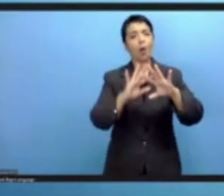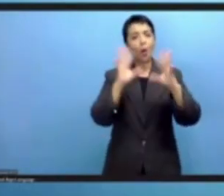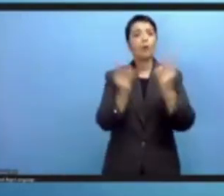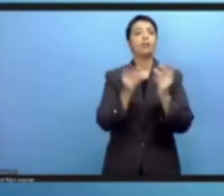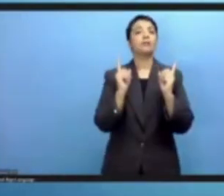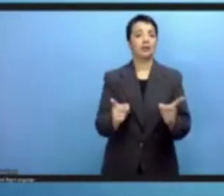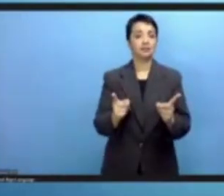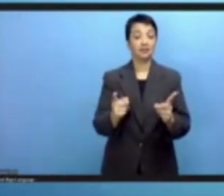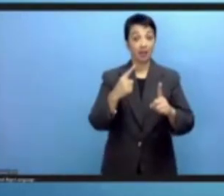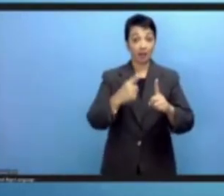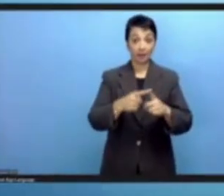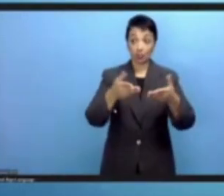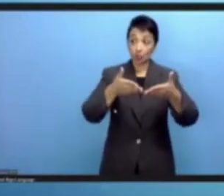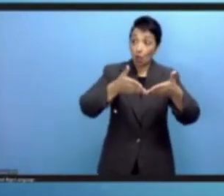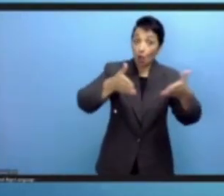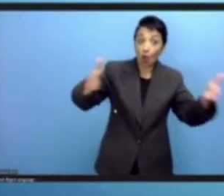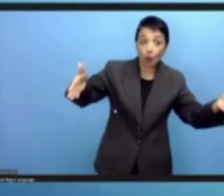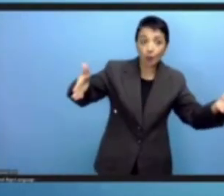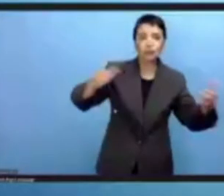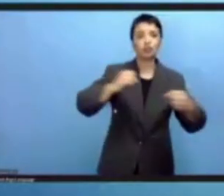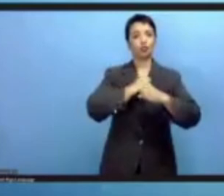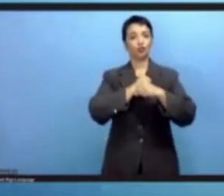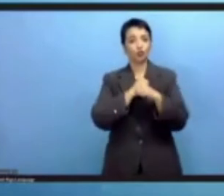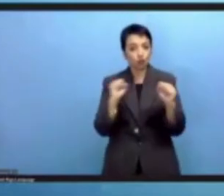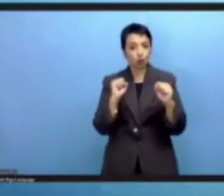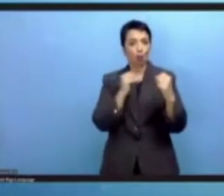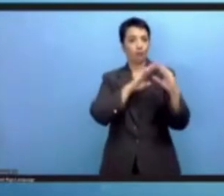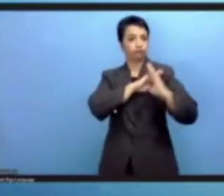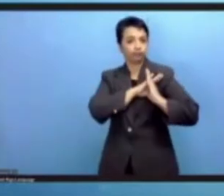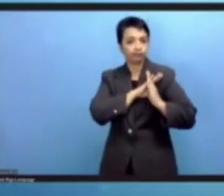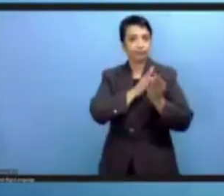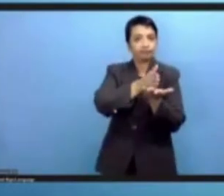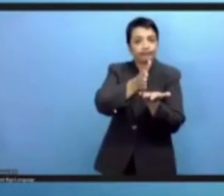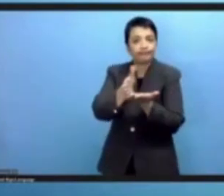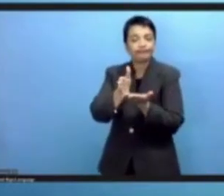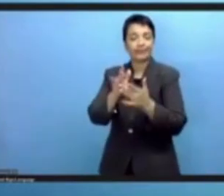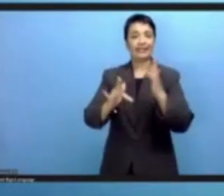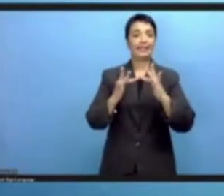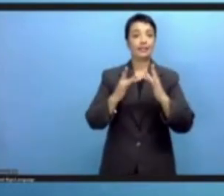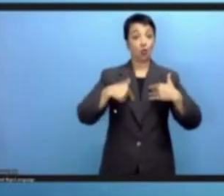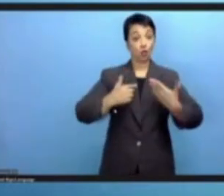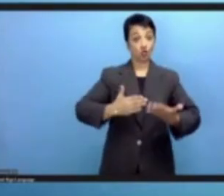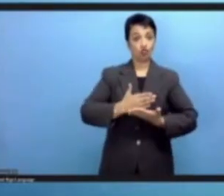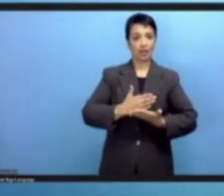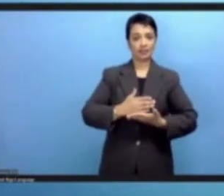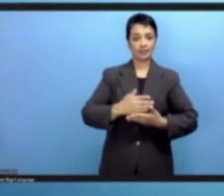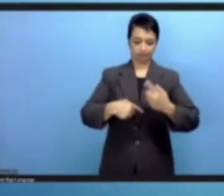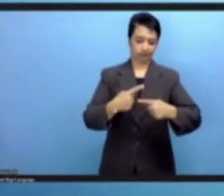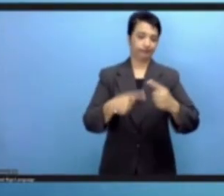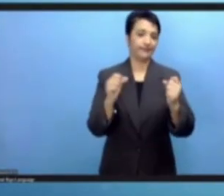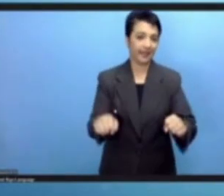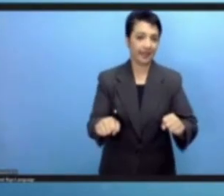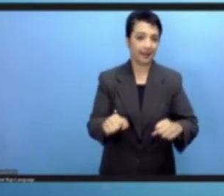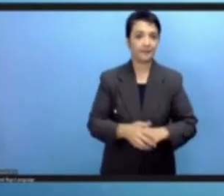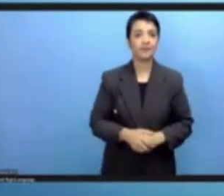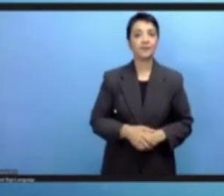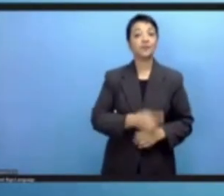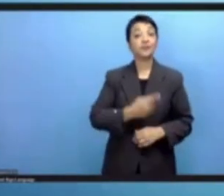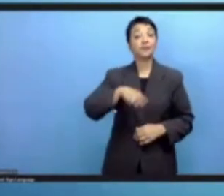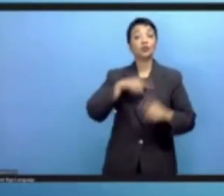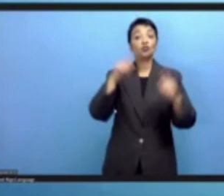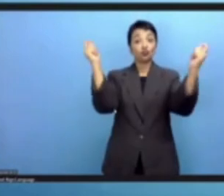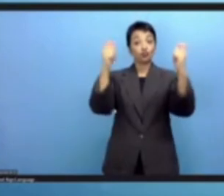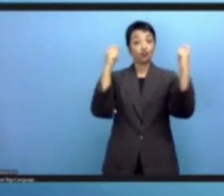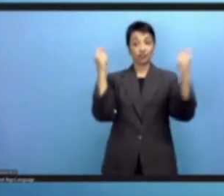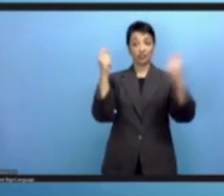estar aquí sin hacer eco a la llamada de la sociedad civil para establecer el acceso de internet para toda la región el del África y más allá y